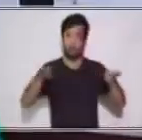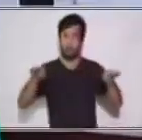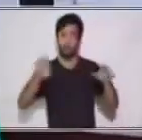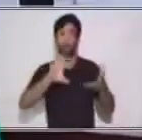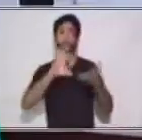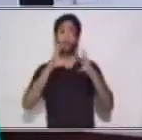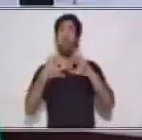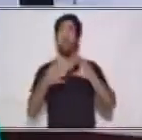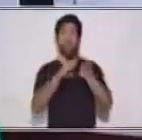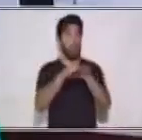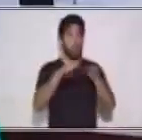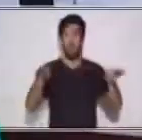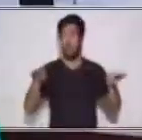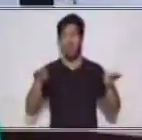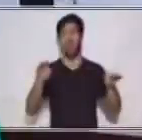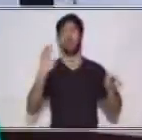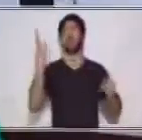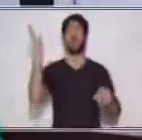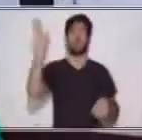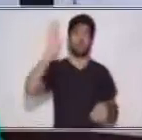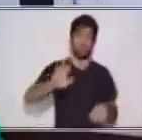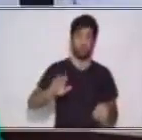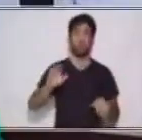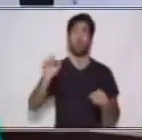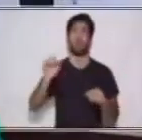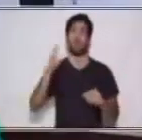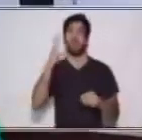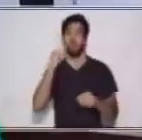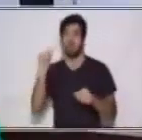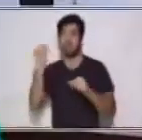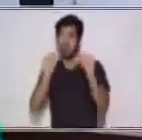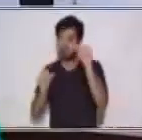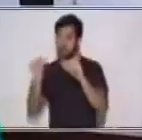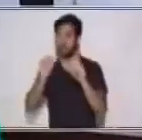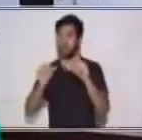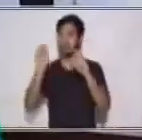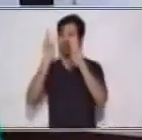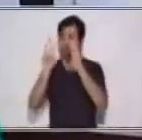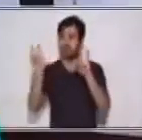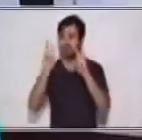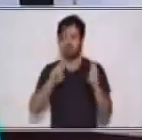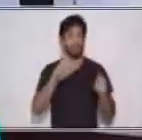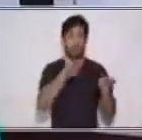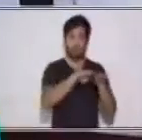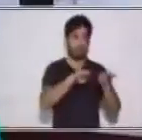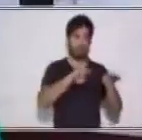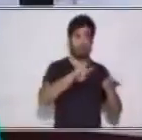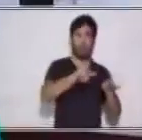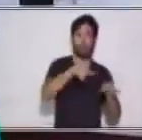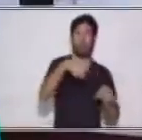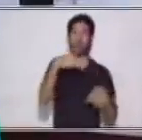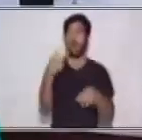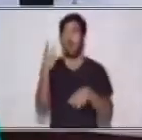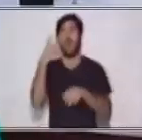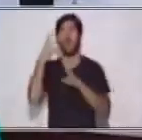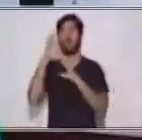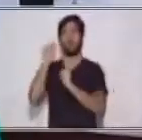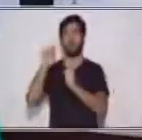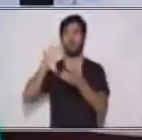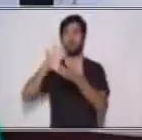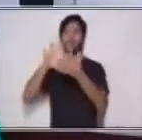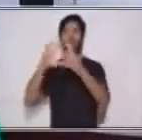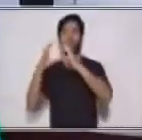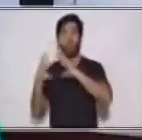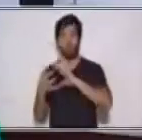experimentos y de observación se llegó a la conclusión que la Tierra es redonda, así nosotros también podemos construir esta clase